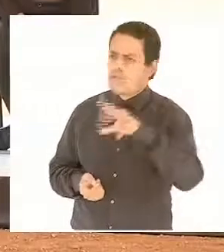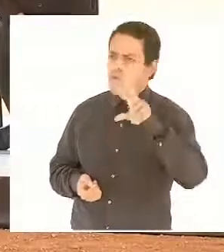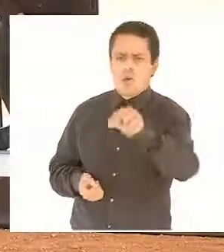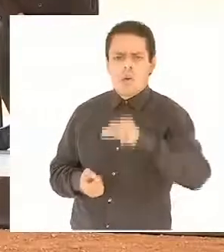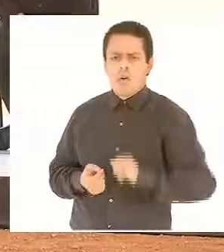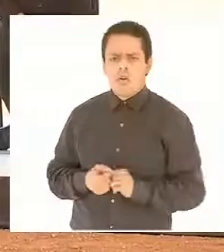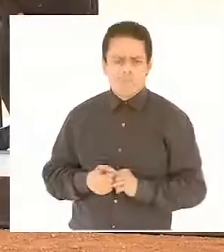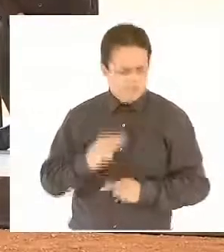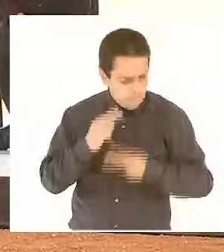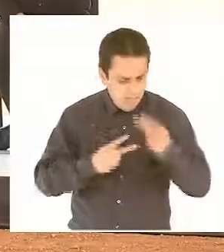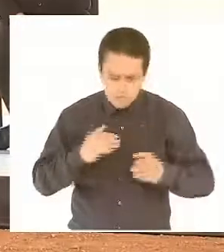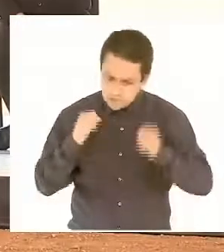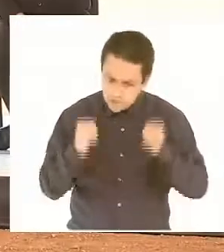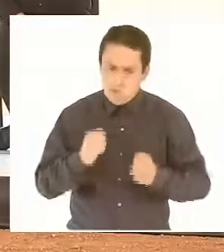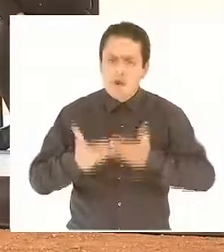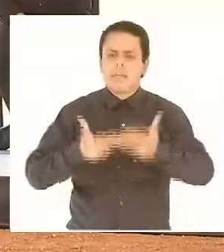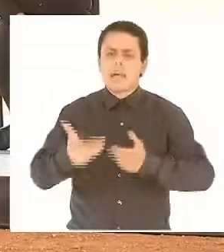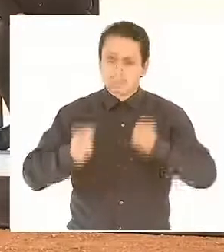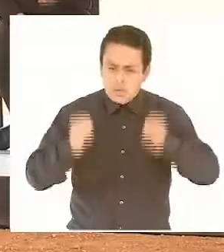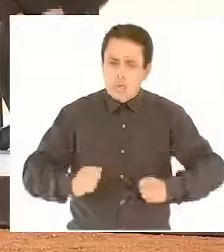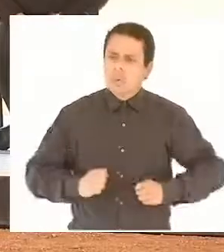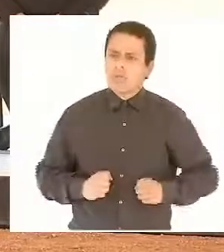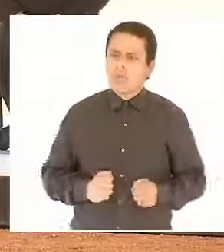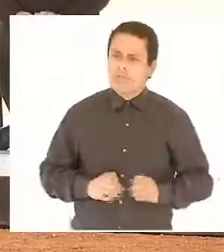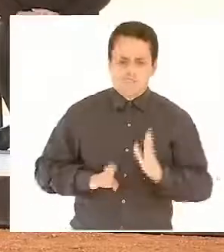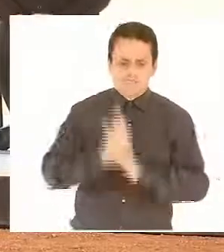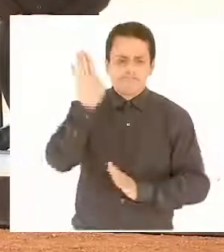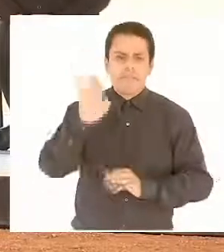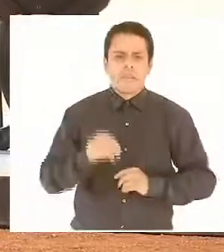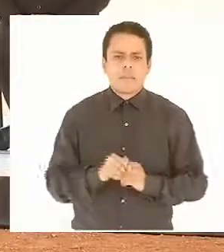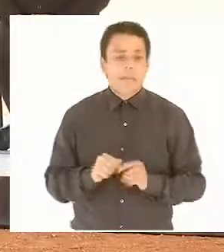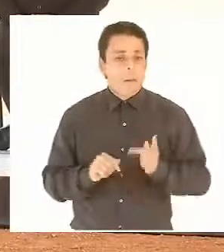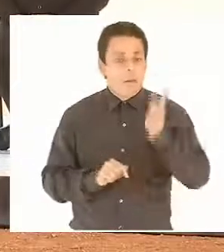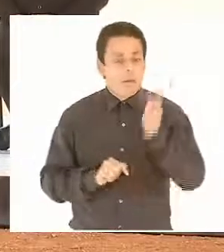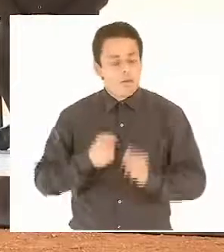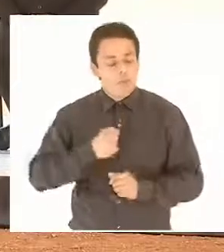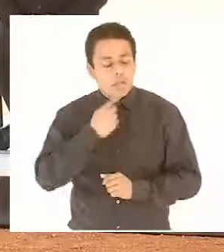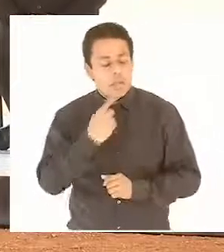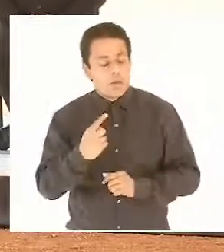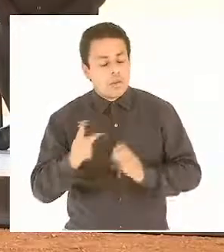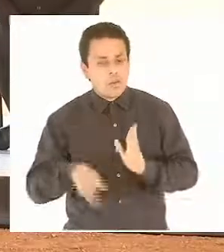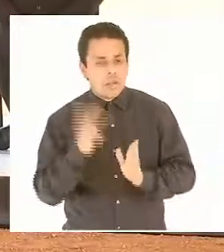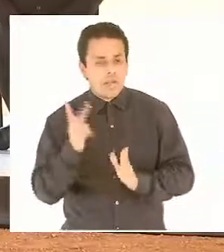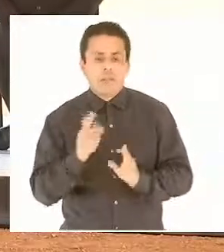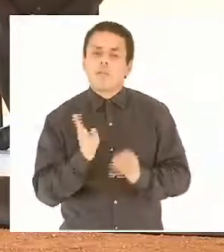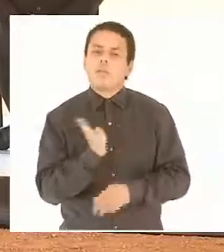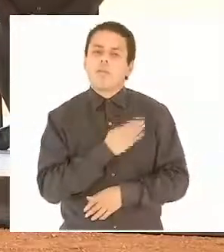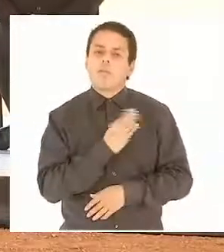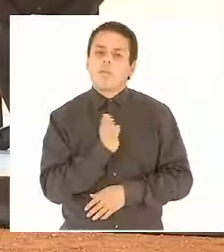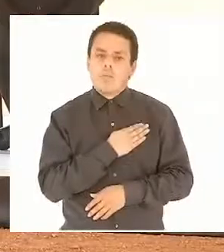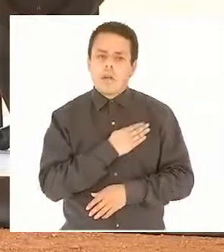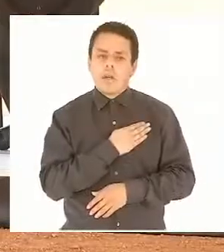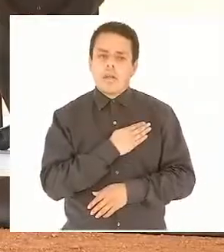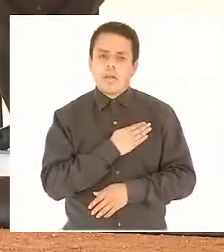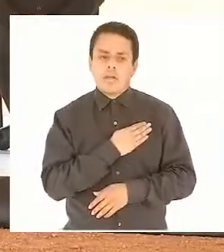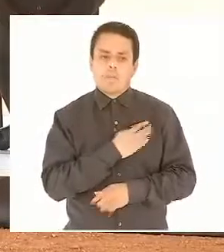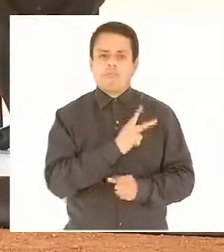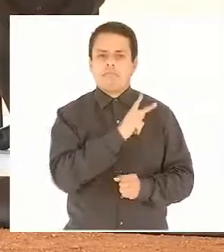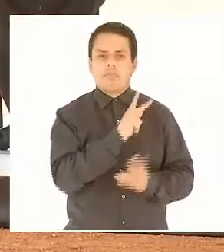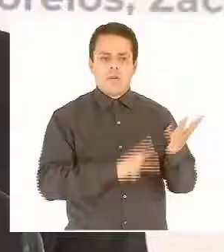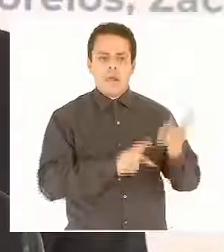vamos a salir. Pero repito, fue muy bueno el contar con los